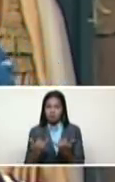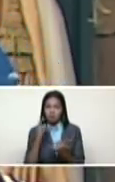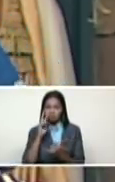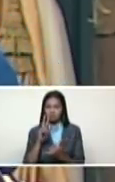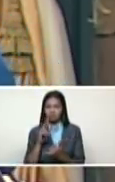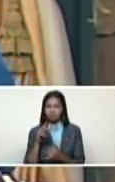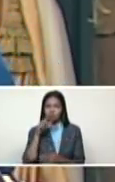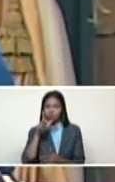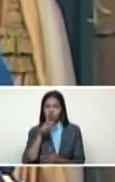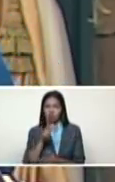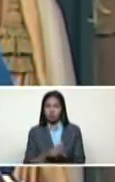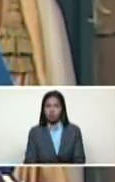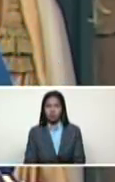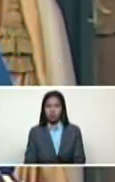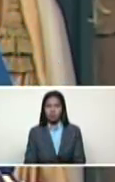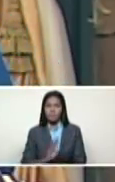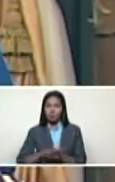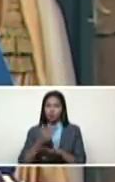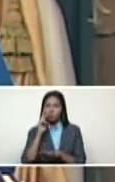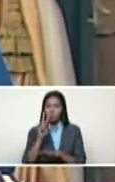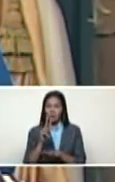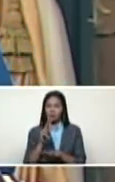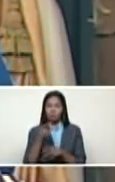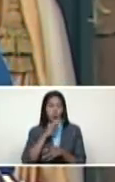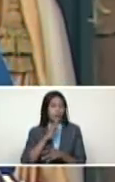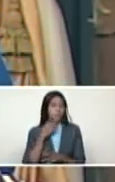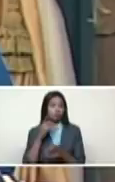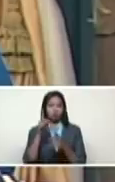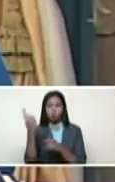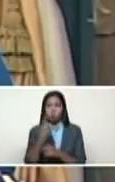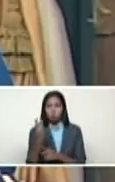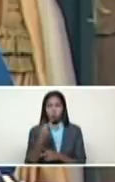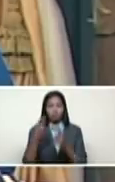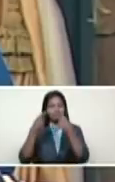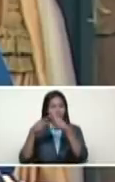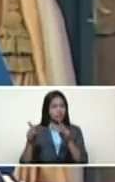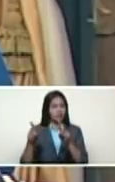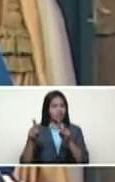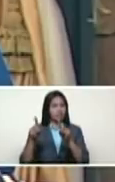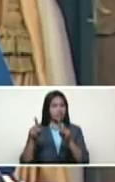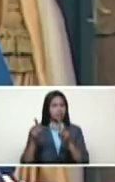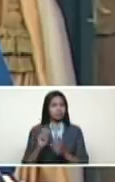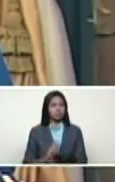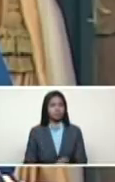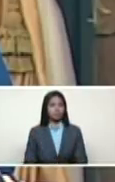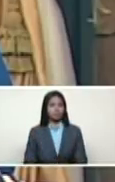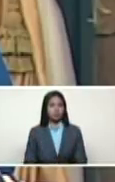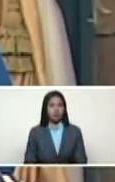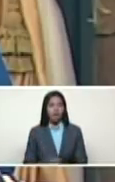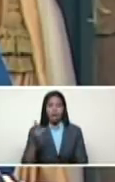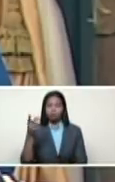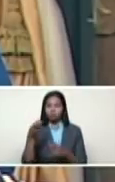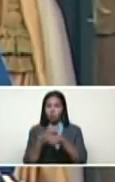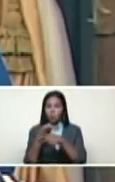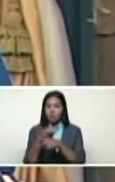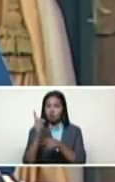bajeza. Porque tú puedes tener diferencias enconadas de gobierno a